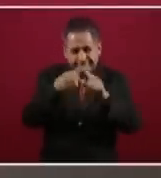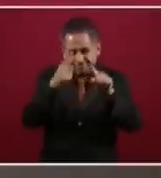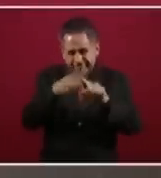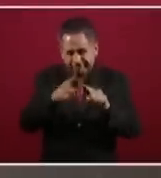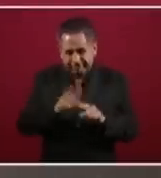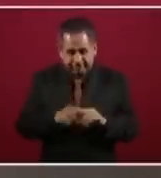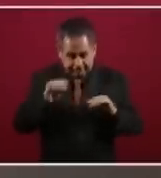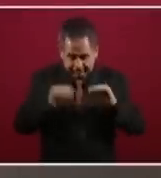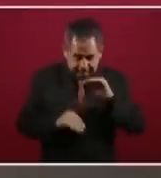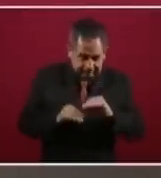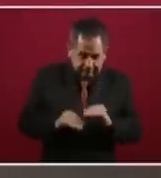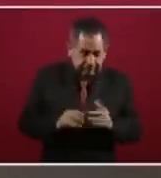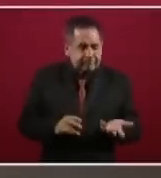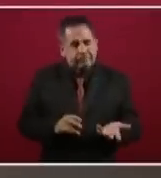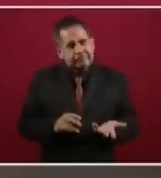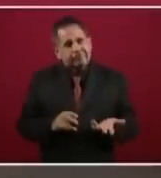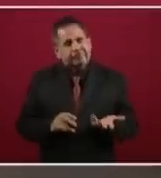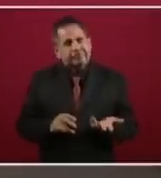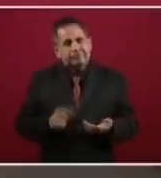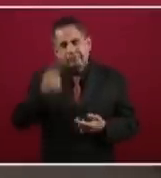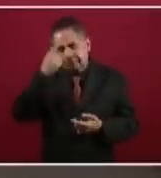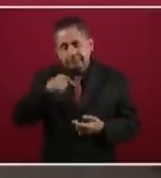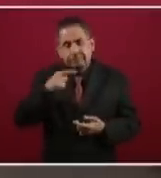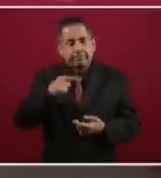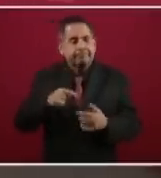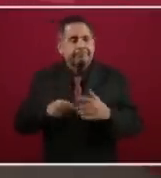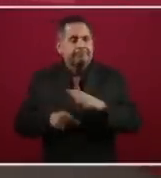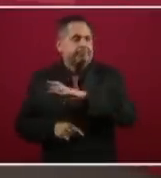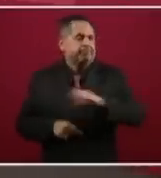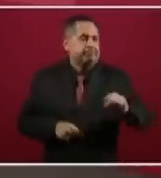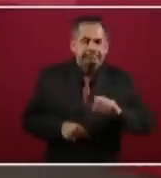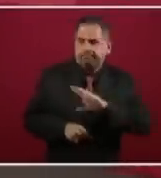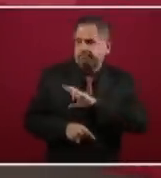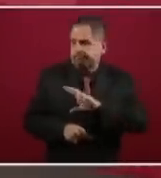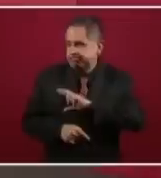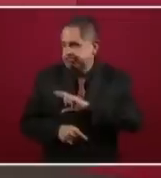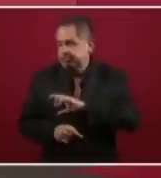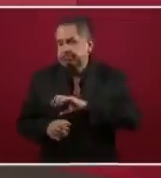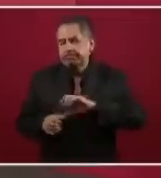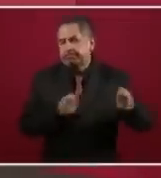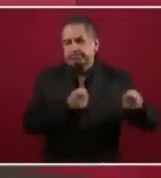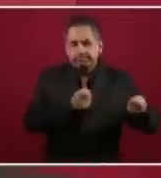para llevar a cabo la privatización, para llevar a cabo